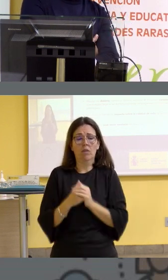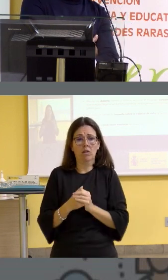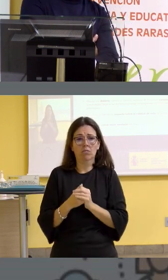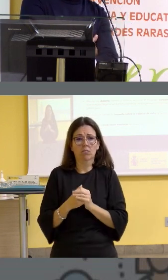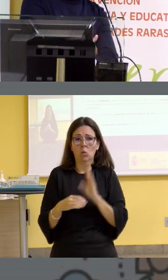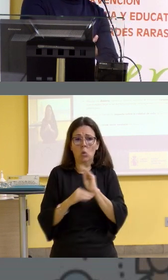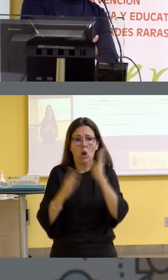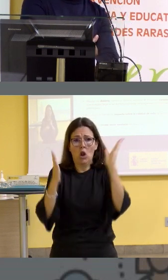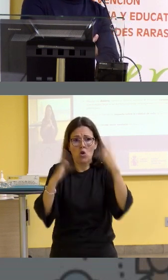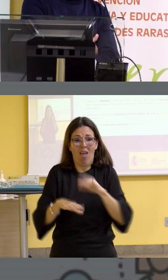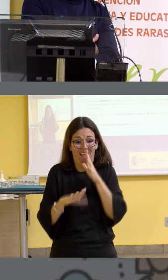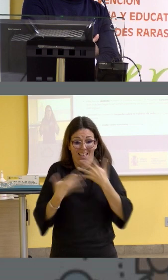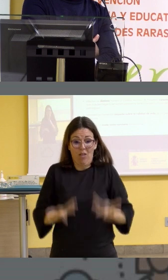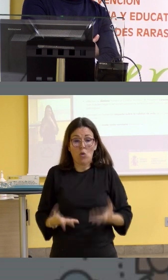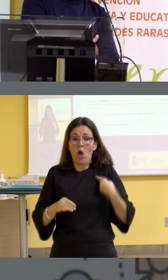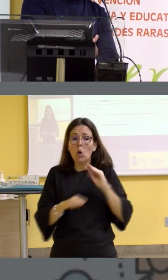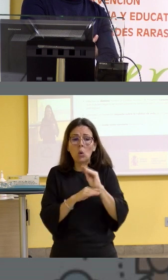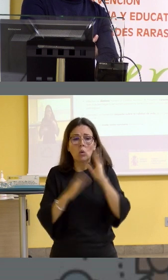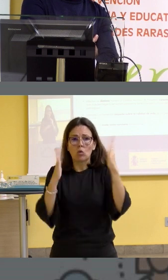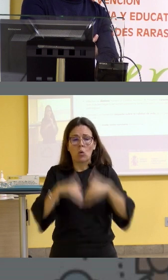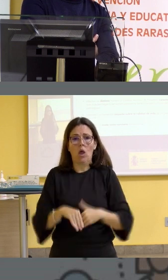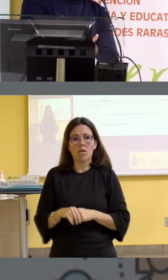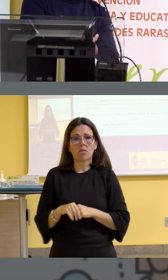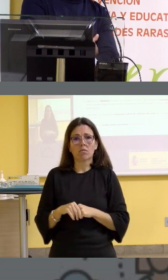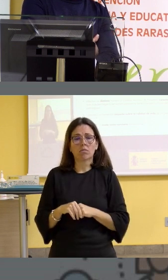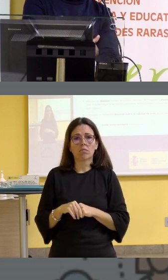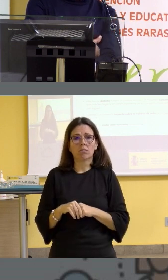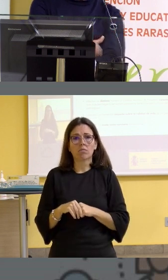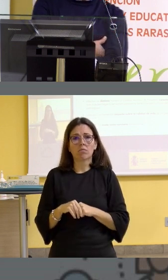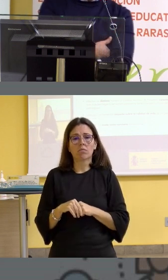A día de hoy son enfermedades incurables.